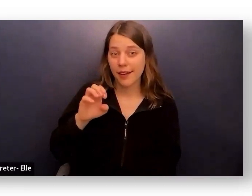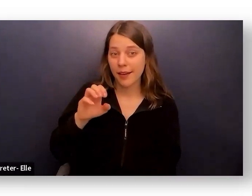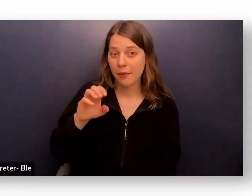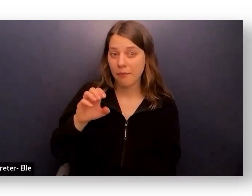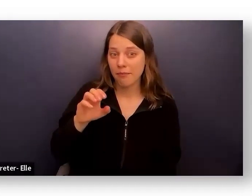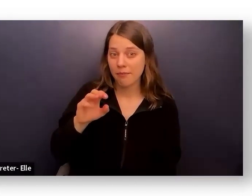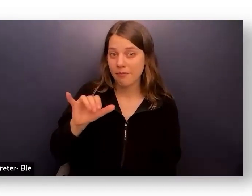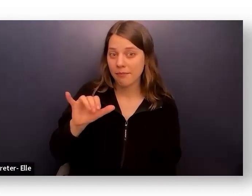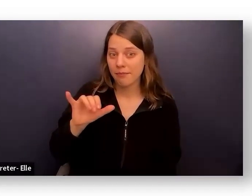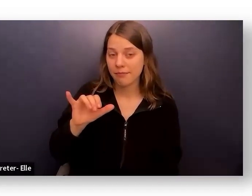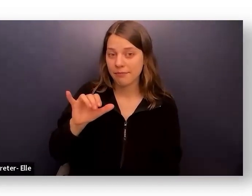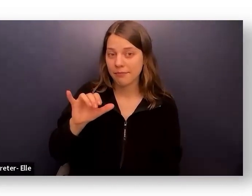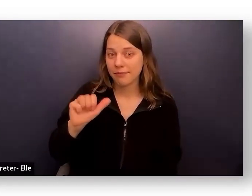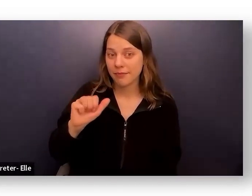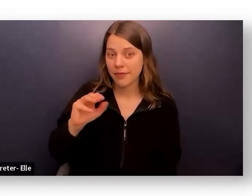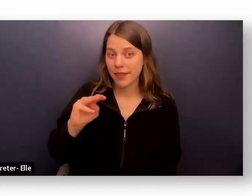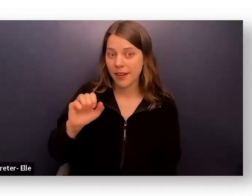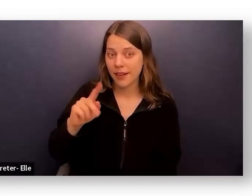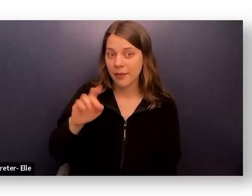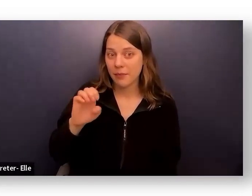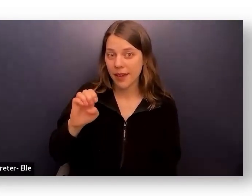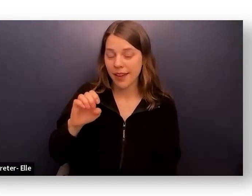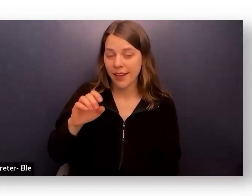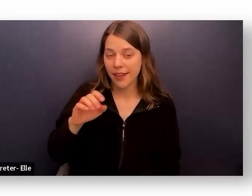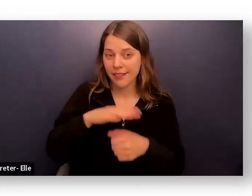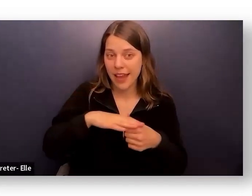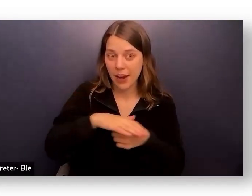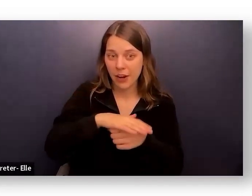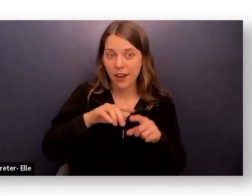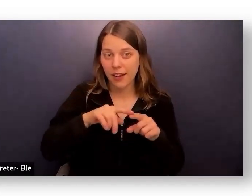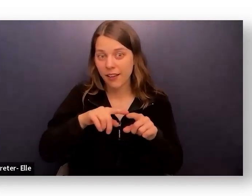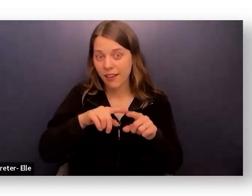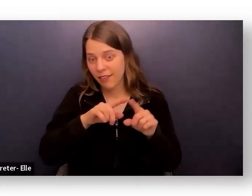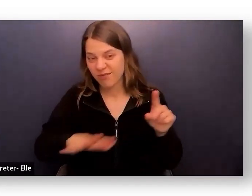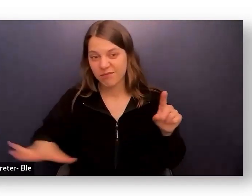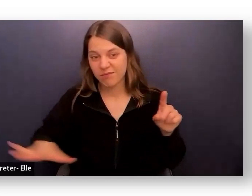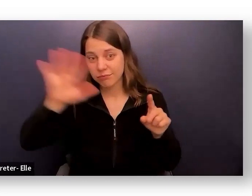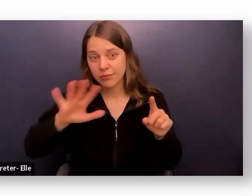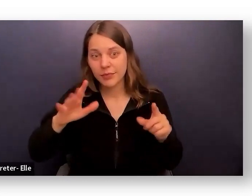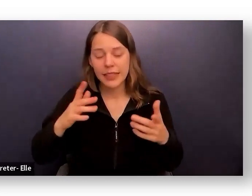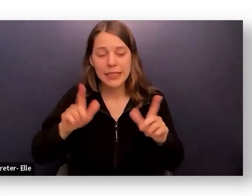norte de California. Entonces, tenemos una compañía grande.